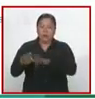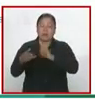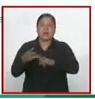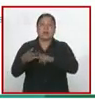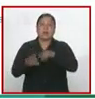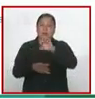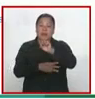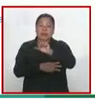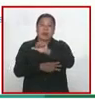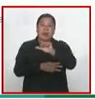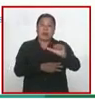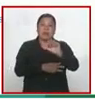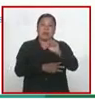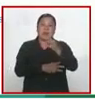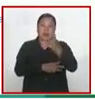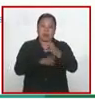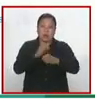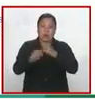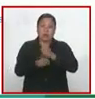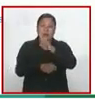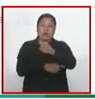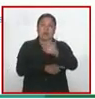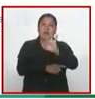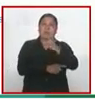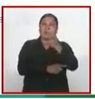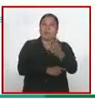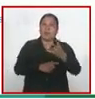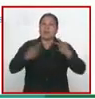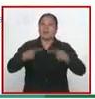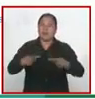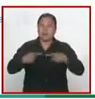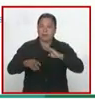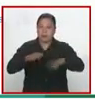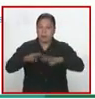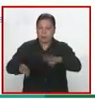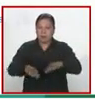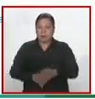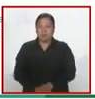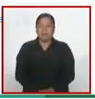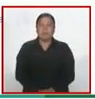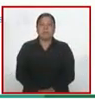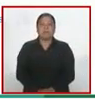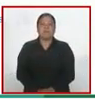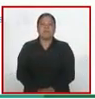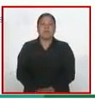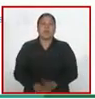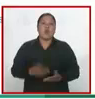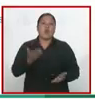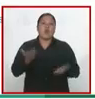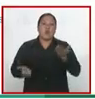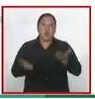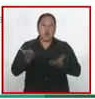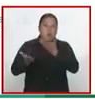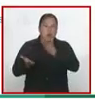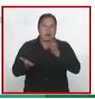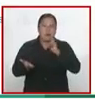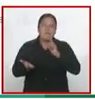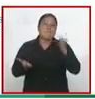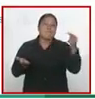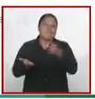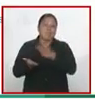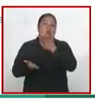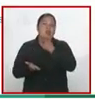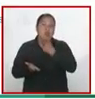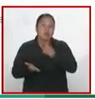grupo de 60 y 64 años con 154 defunciones por sexo pues los hombres continúan